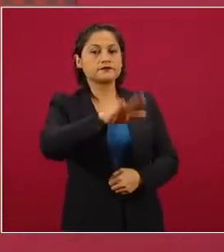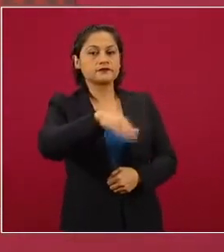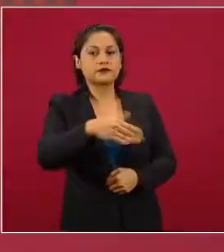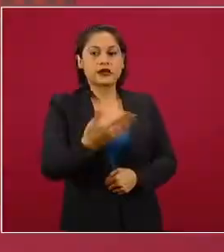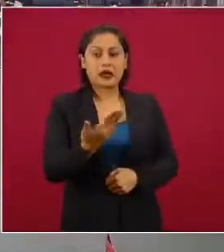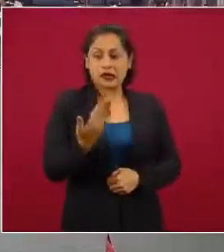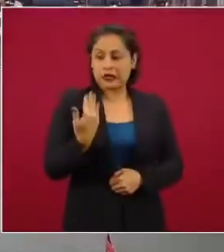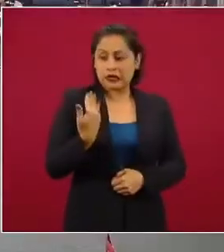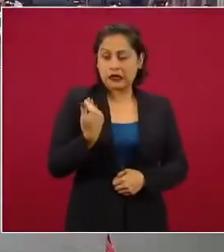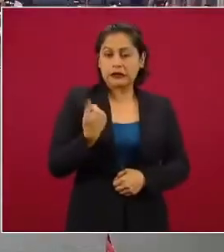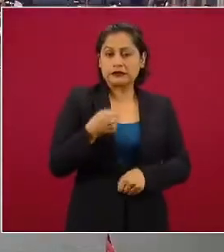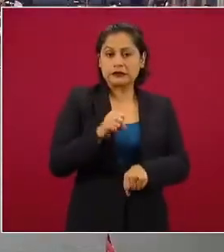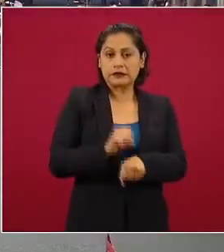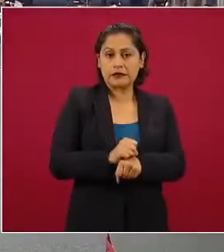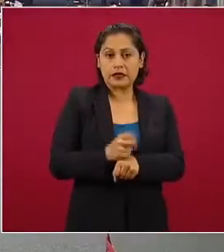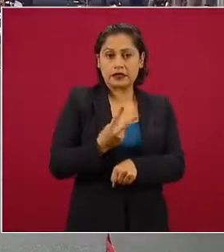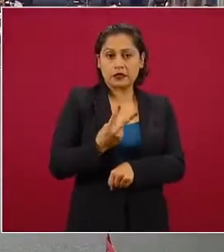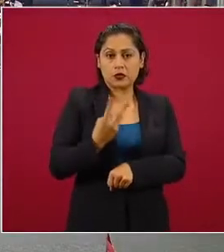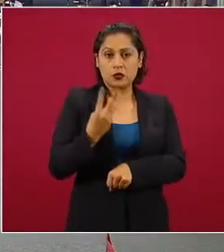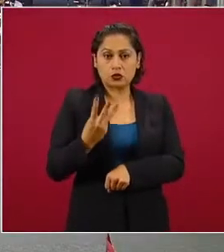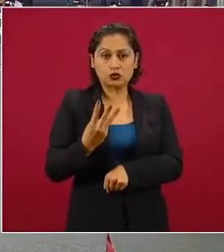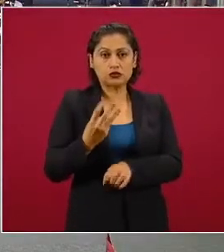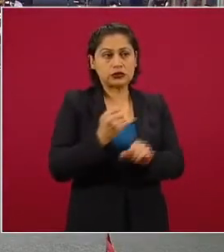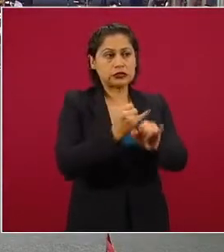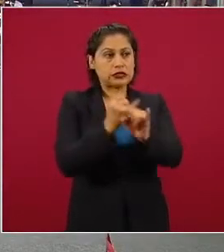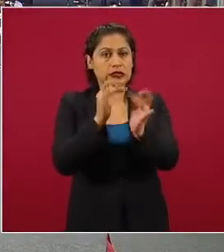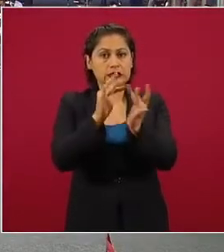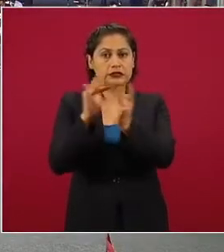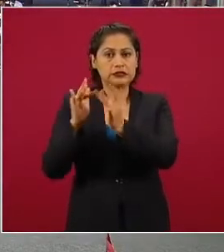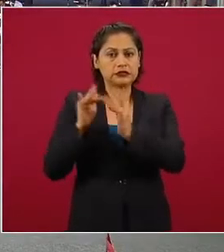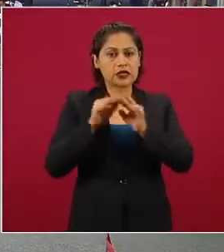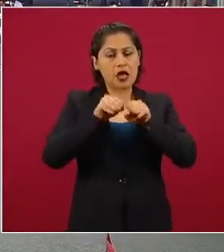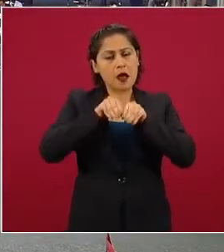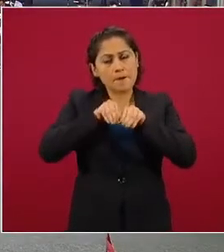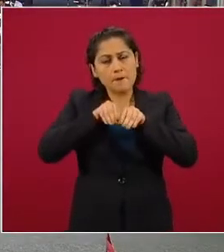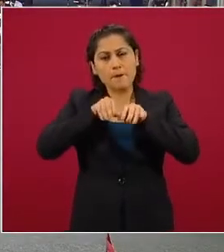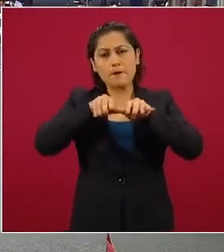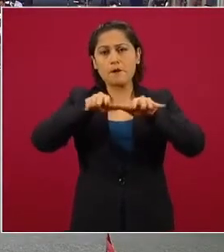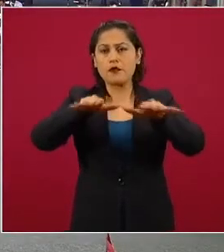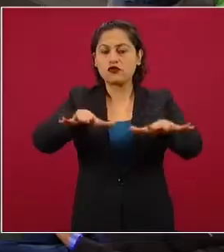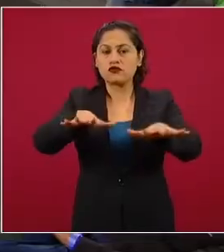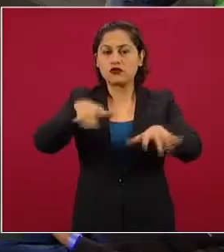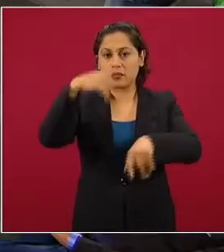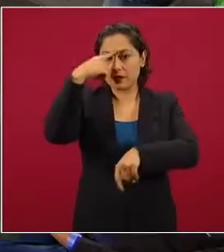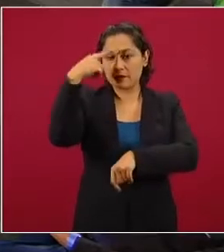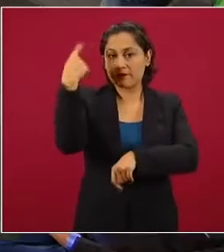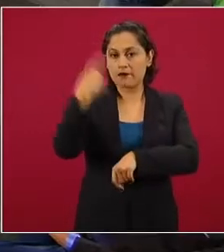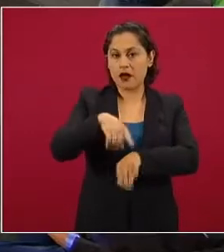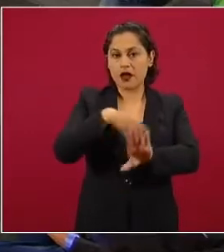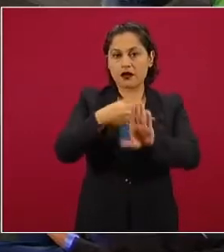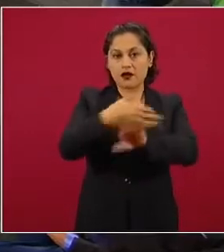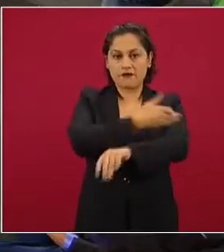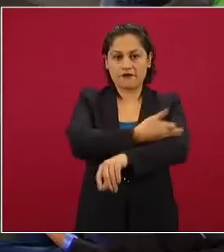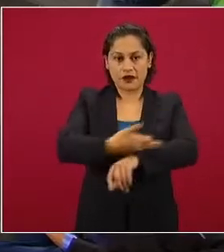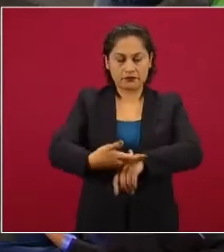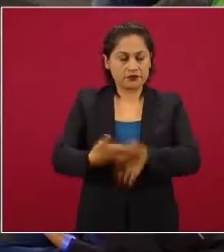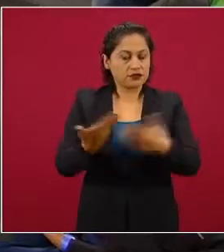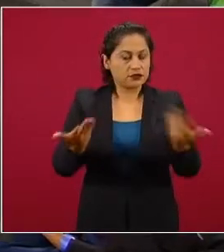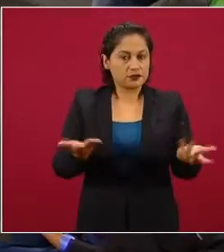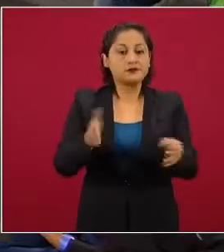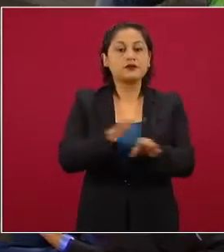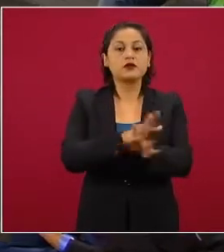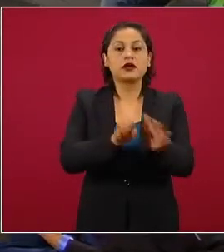últimas 2 o 3 semanas las redes sociales se han invadido de lo que pudiera ser la peor pesadilla para cualquier familia. Niñas,